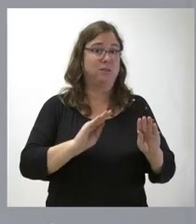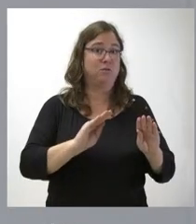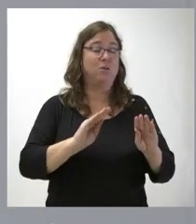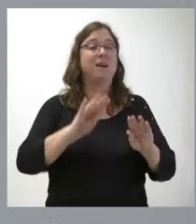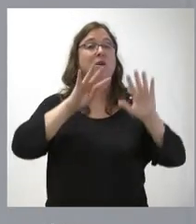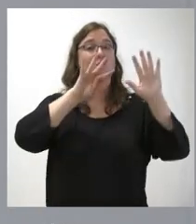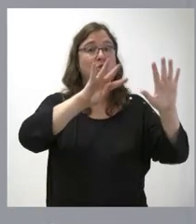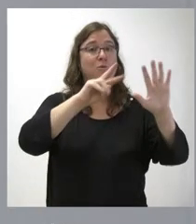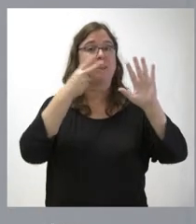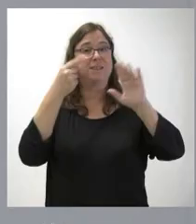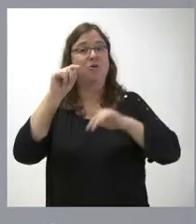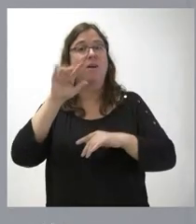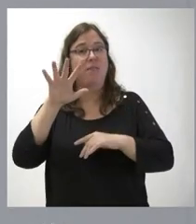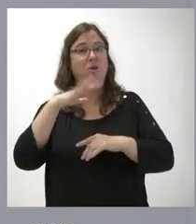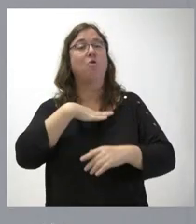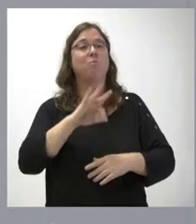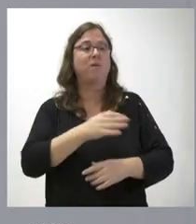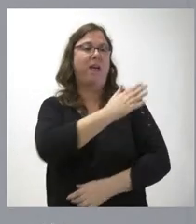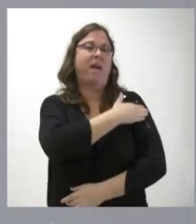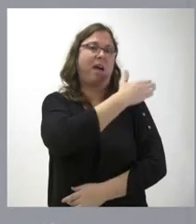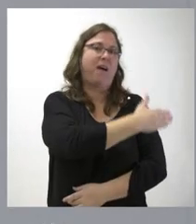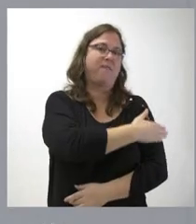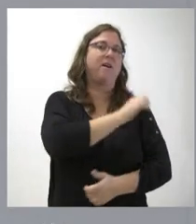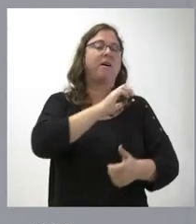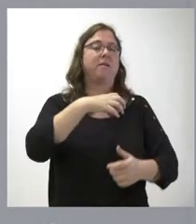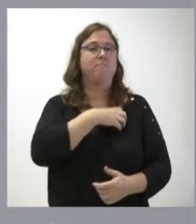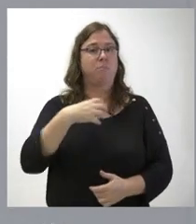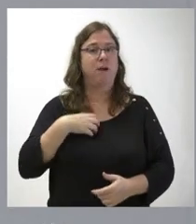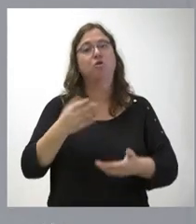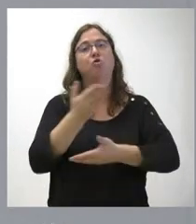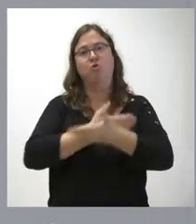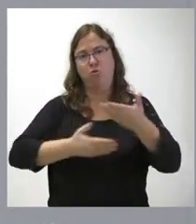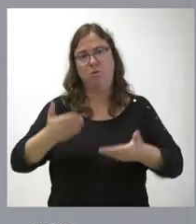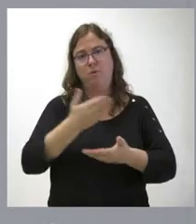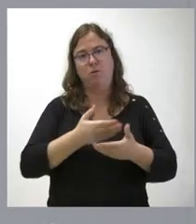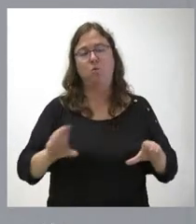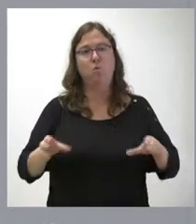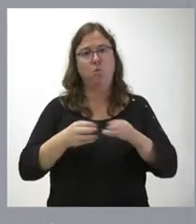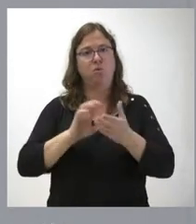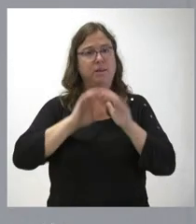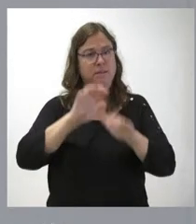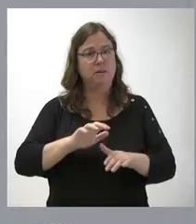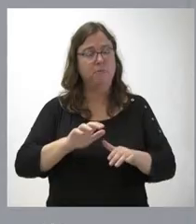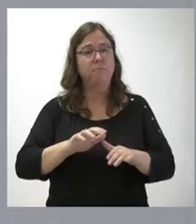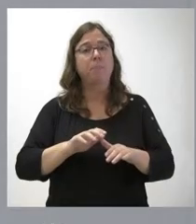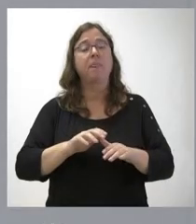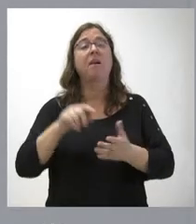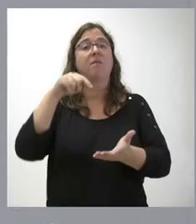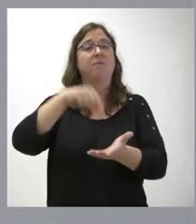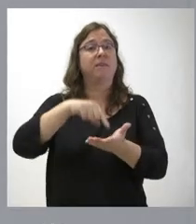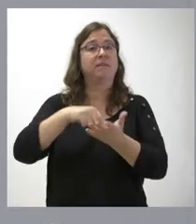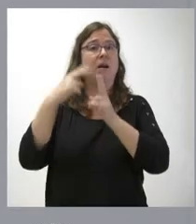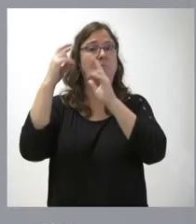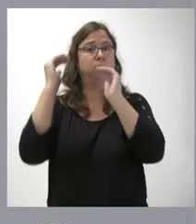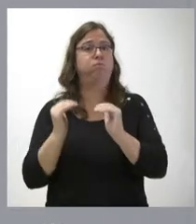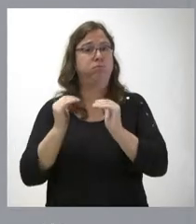97,5 restante pueda ser avalado por la entidad financiera con la colaboración de la junta de Castilla y León las deducciones Fiscales que tenemos en Castilla